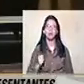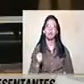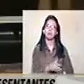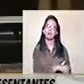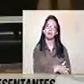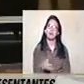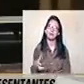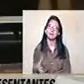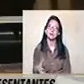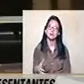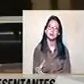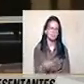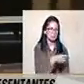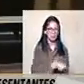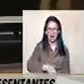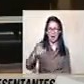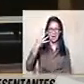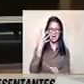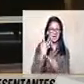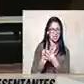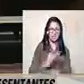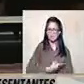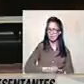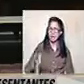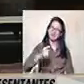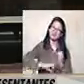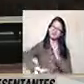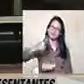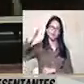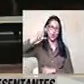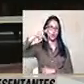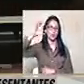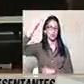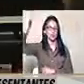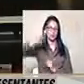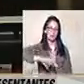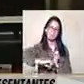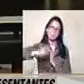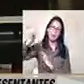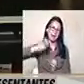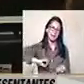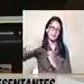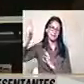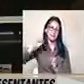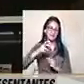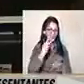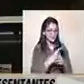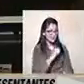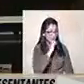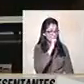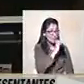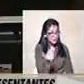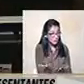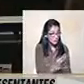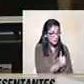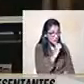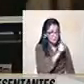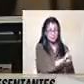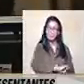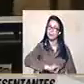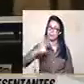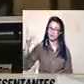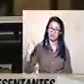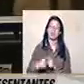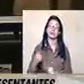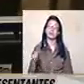de mandar a la cárcel, de extraditar a las personas que habían cometido delitos de lesa humanidad.